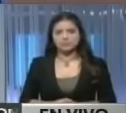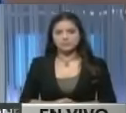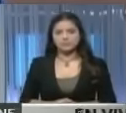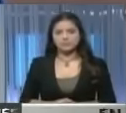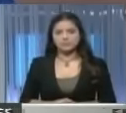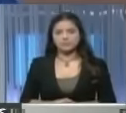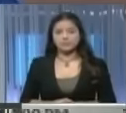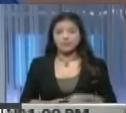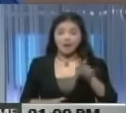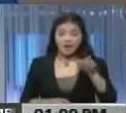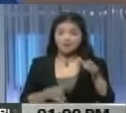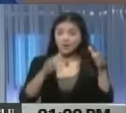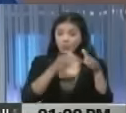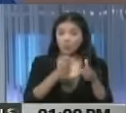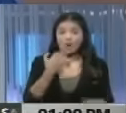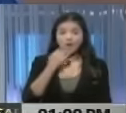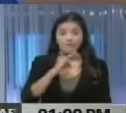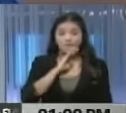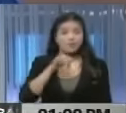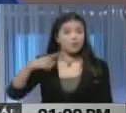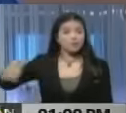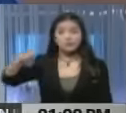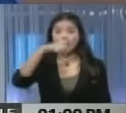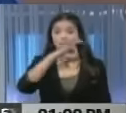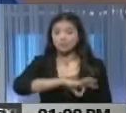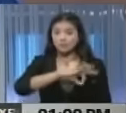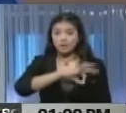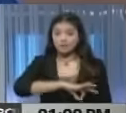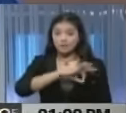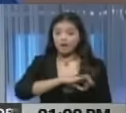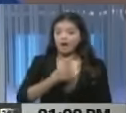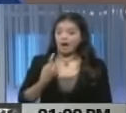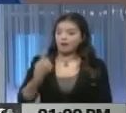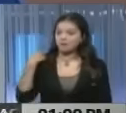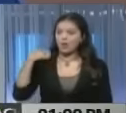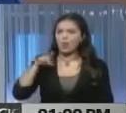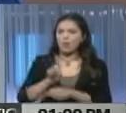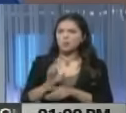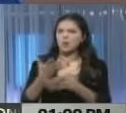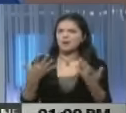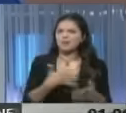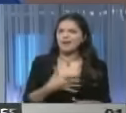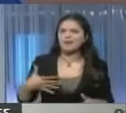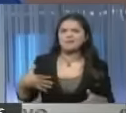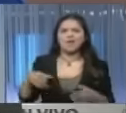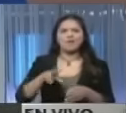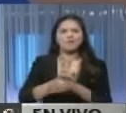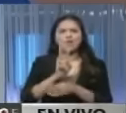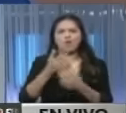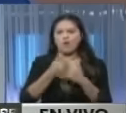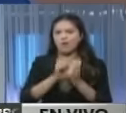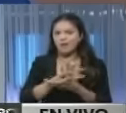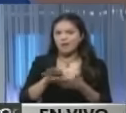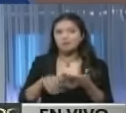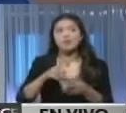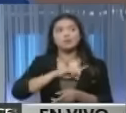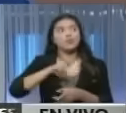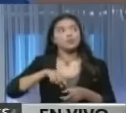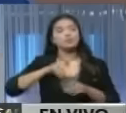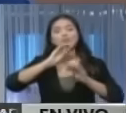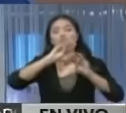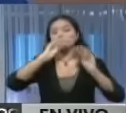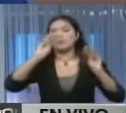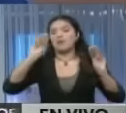A ese sector enfermo de la sociedad, que ayer lo único que quería era violencia, nosotros le hacemos un